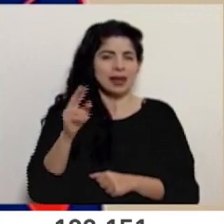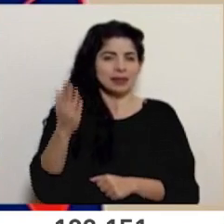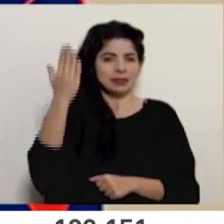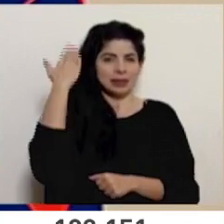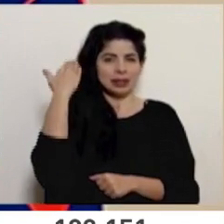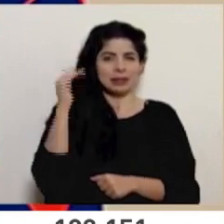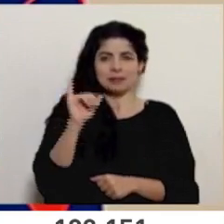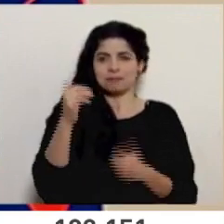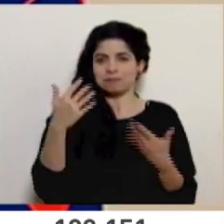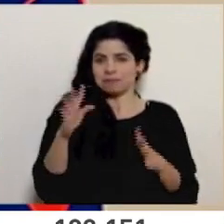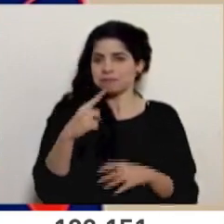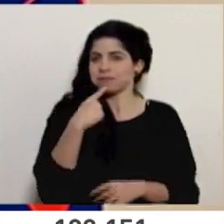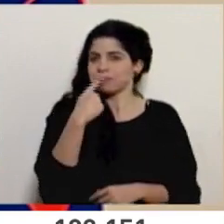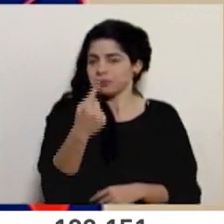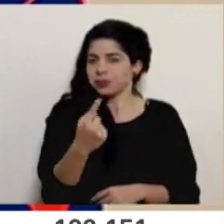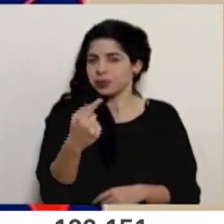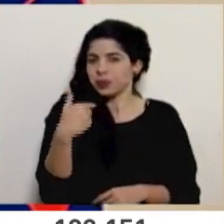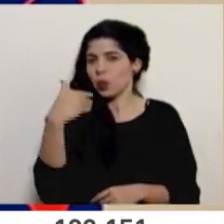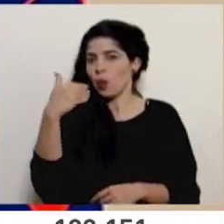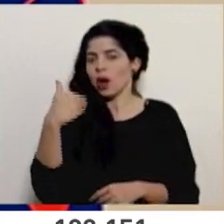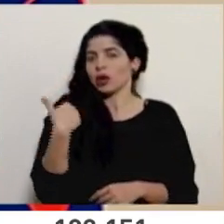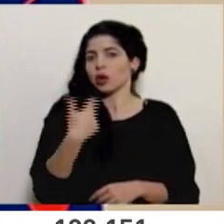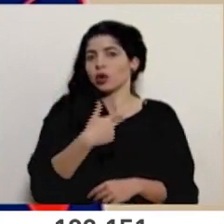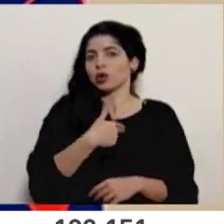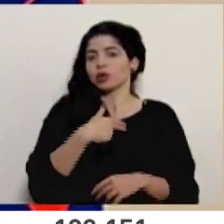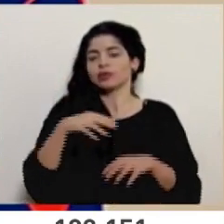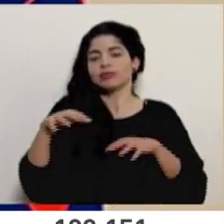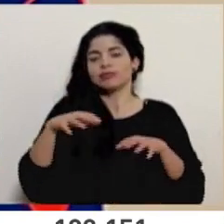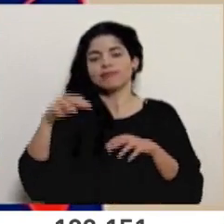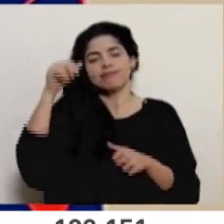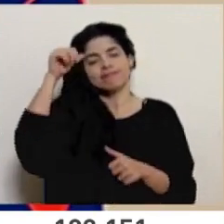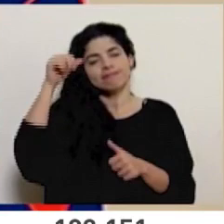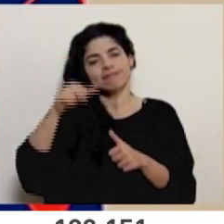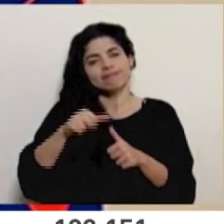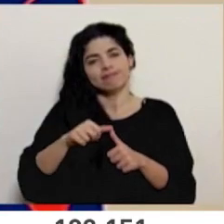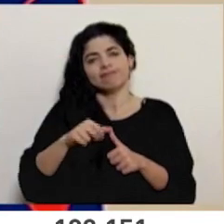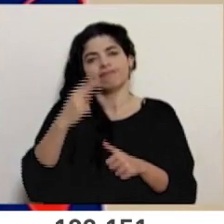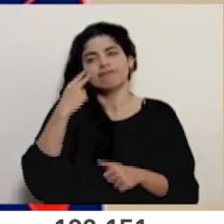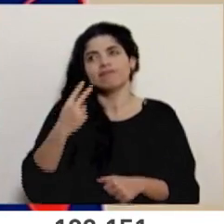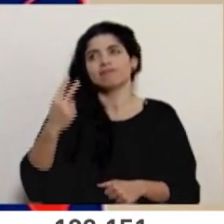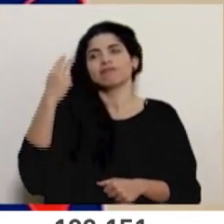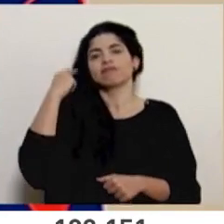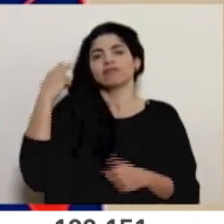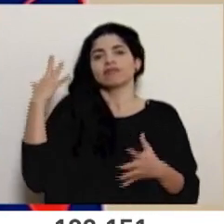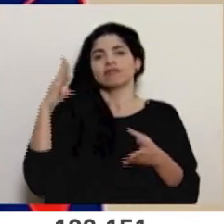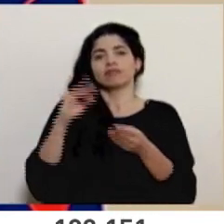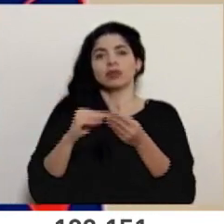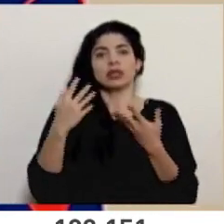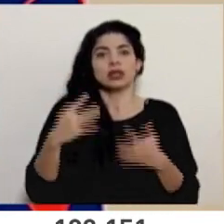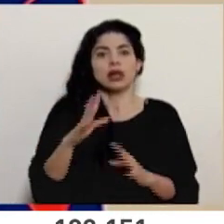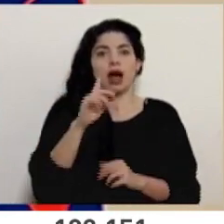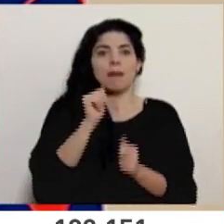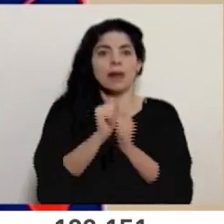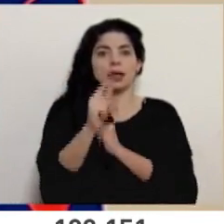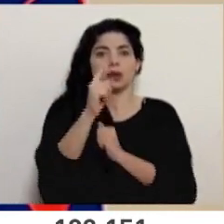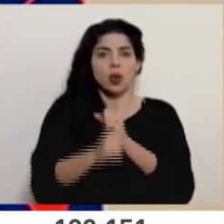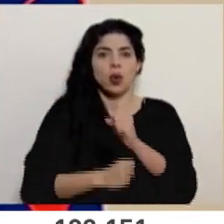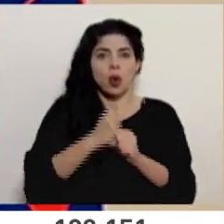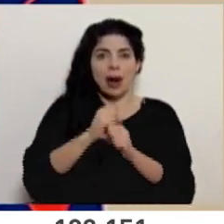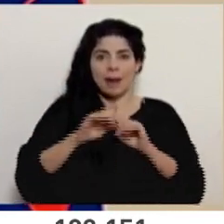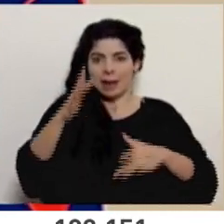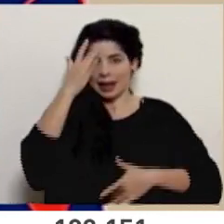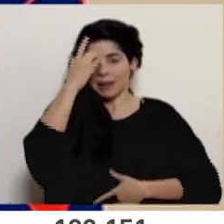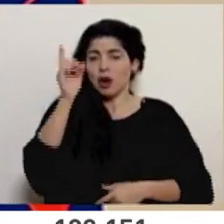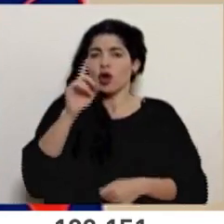pasado mencionaba cuando hacíamos el acto de conmemoración del año de pandemia en el SEACO, 3